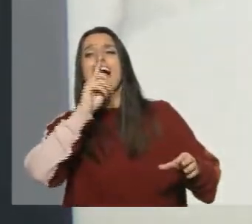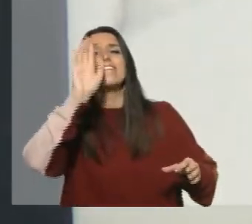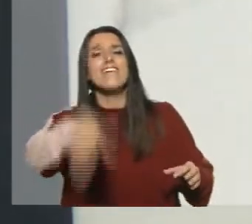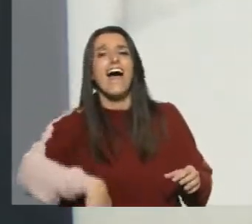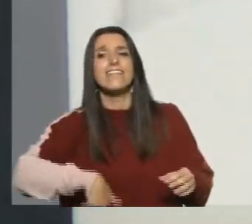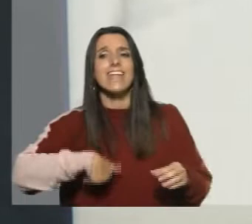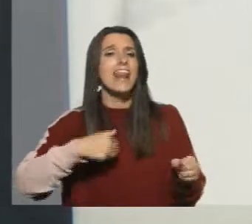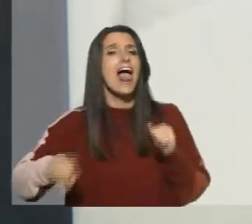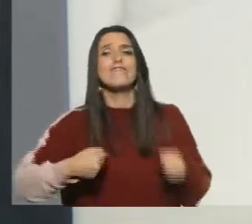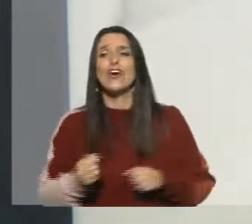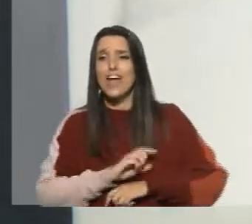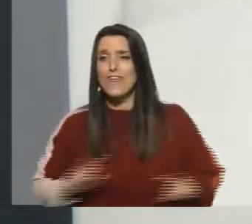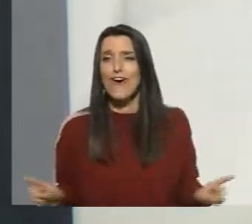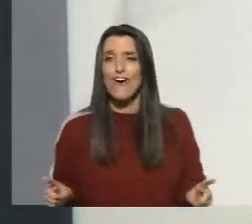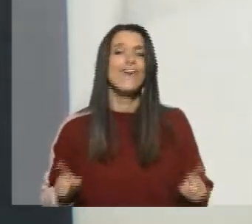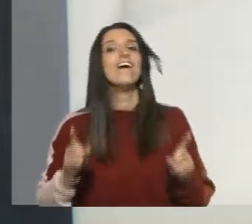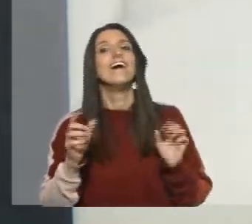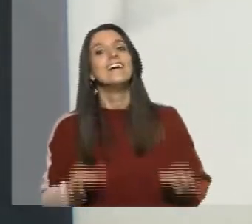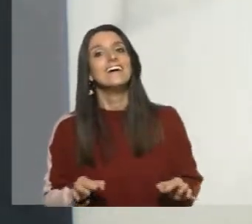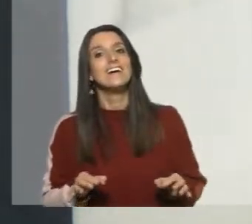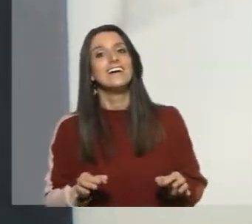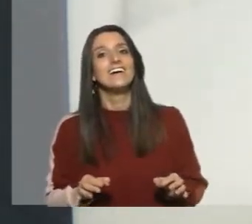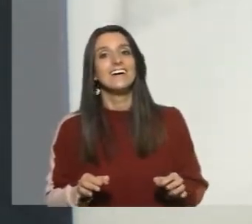¡No es más nerviosa! ¡No!